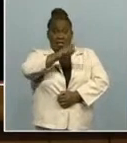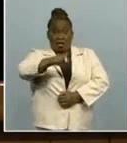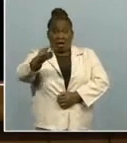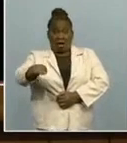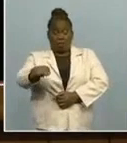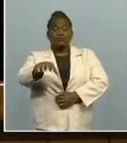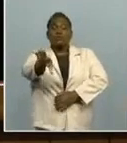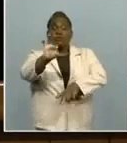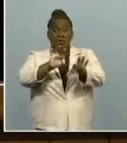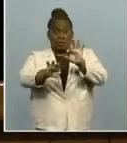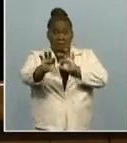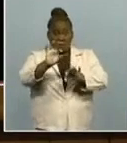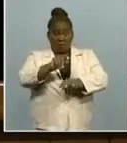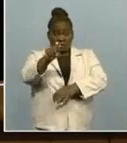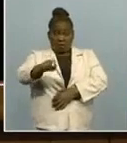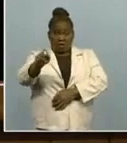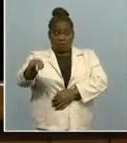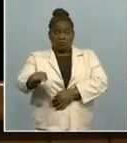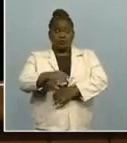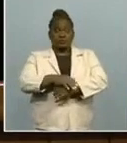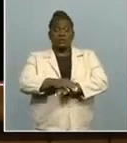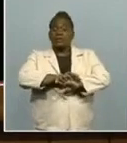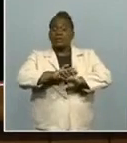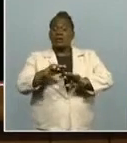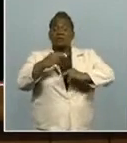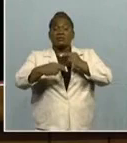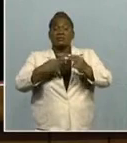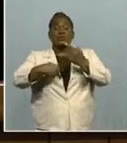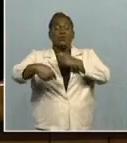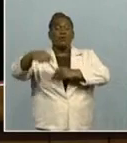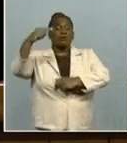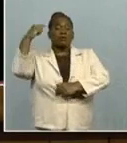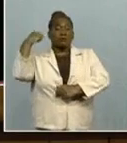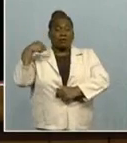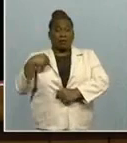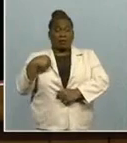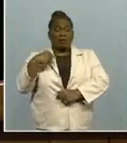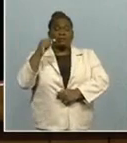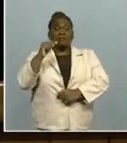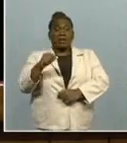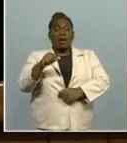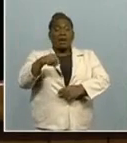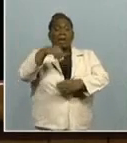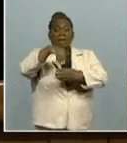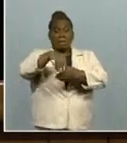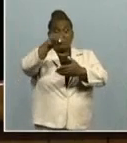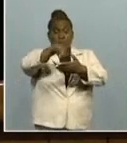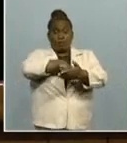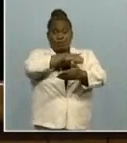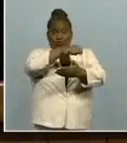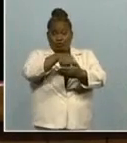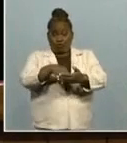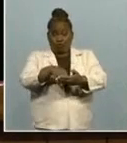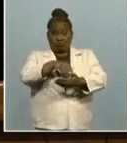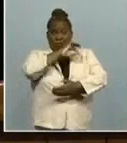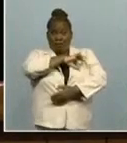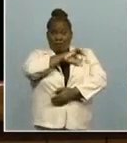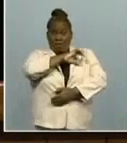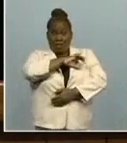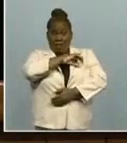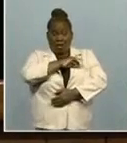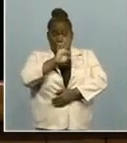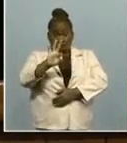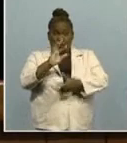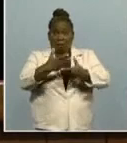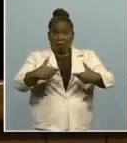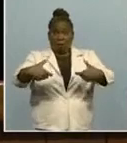invitados una vez realizados en el día de ayer el acto de votación por parte de los delegados al 8º